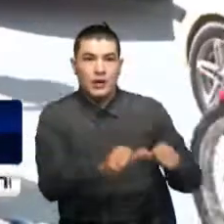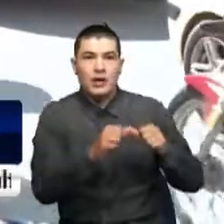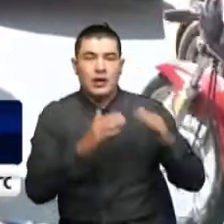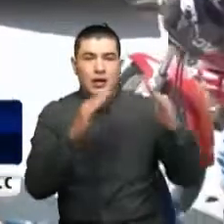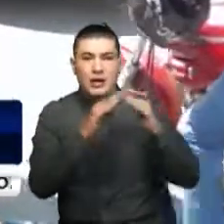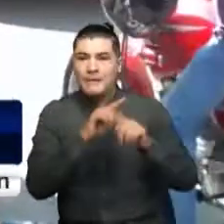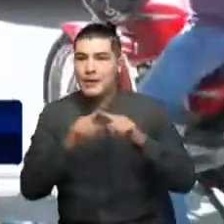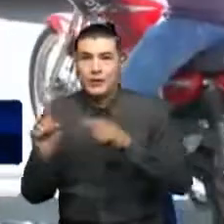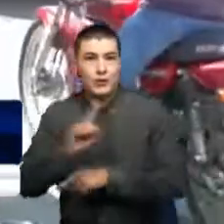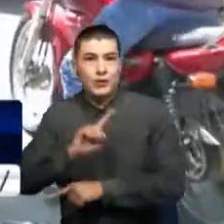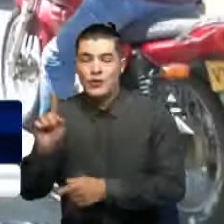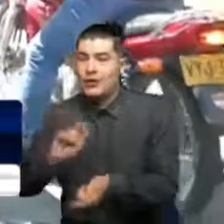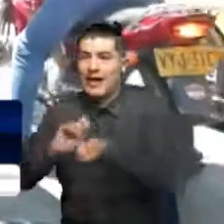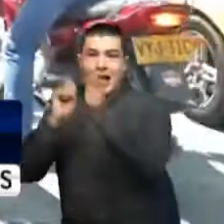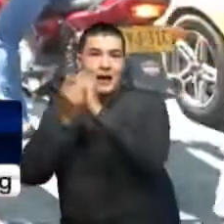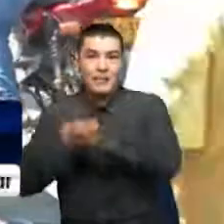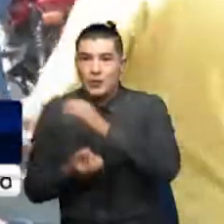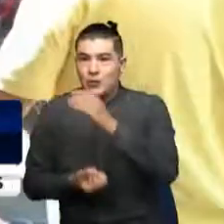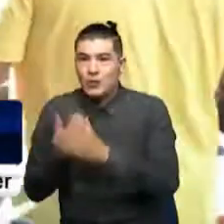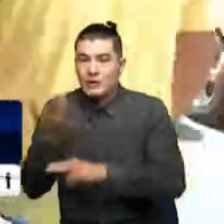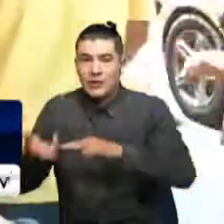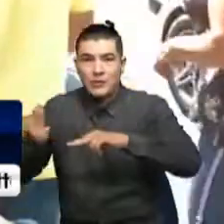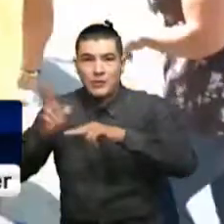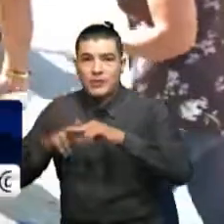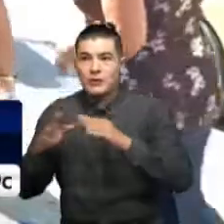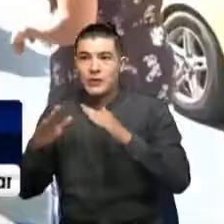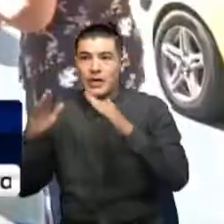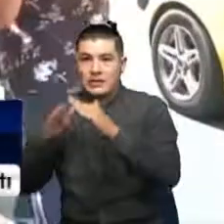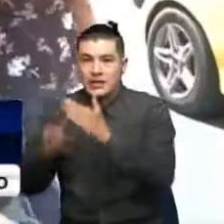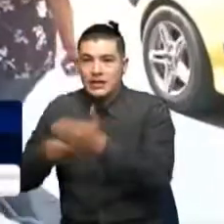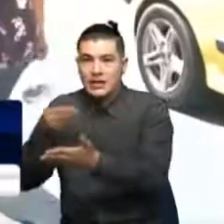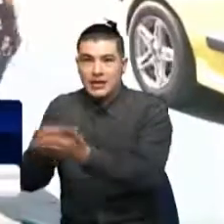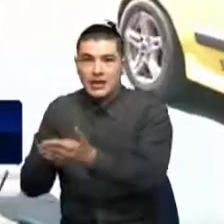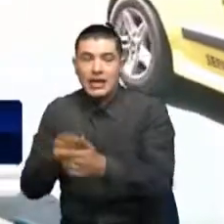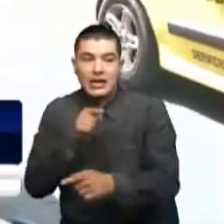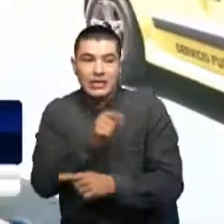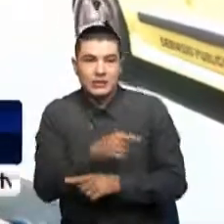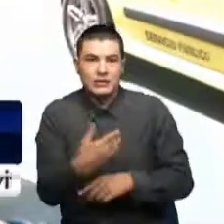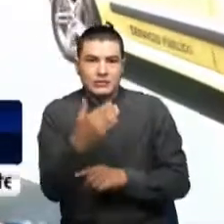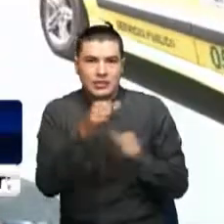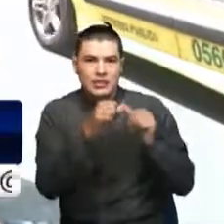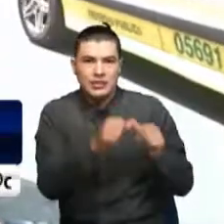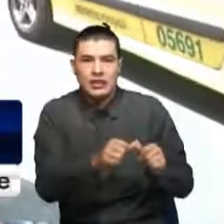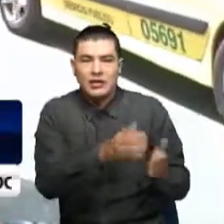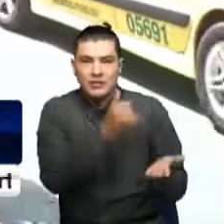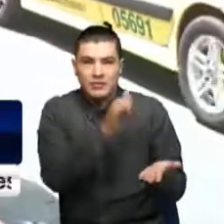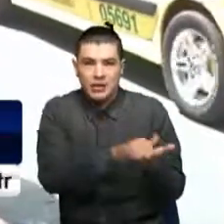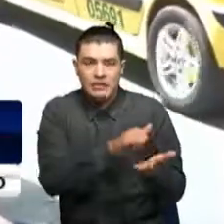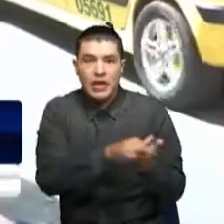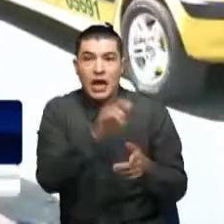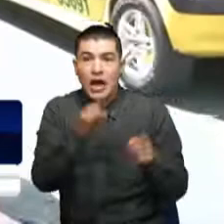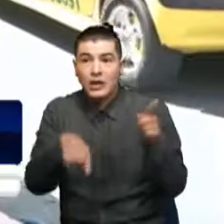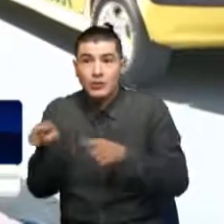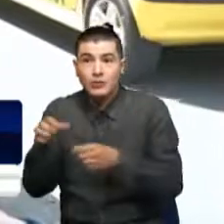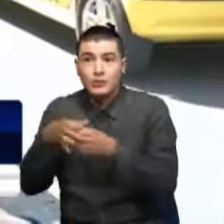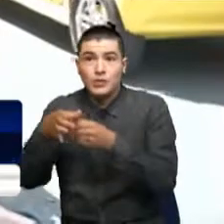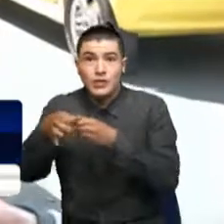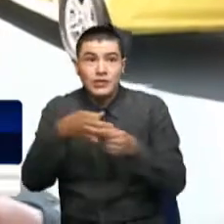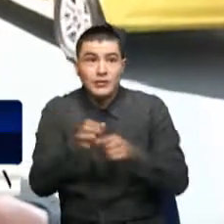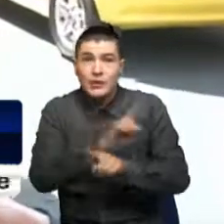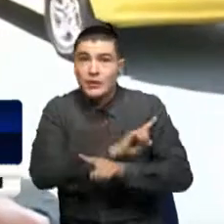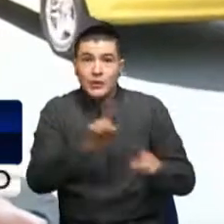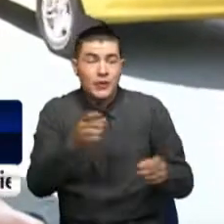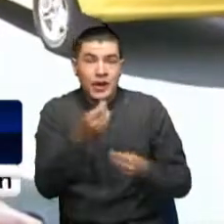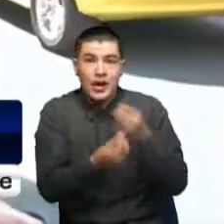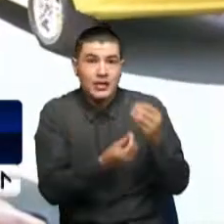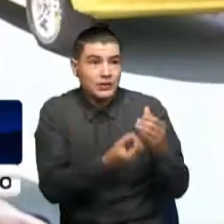actualización catastral es por ello que en los municipios donde no sea donde no se hizo la